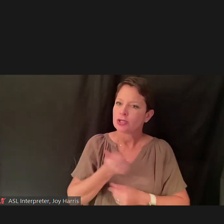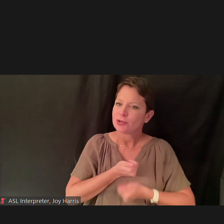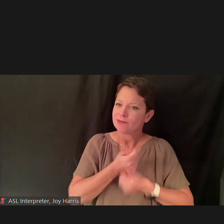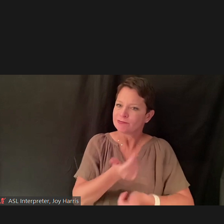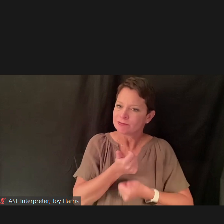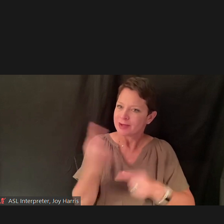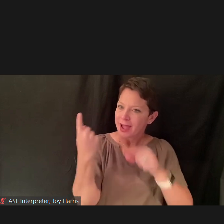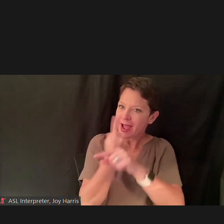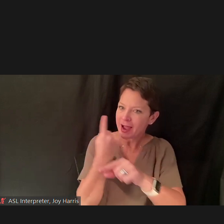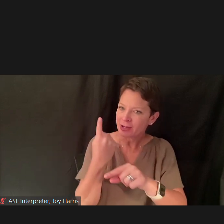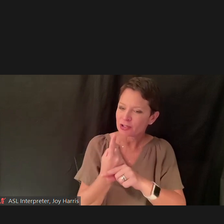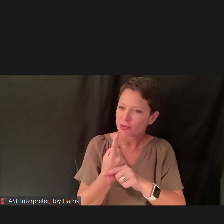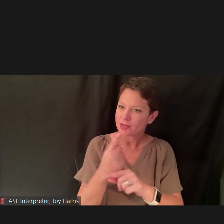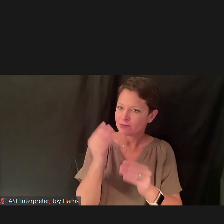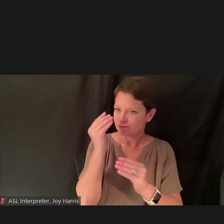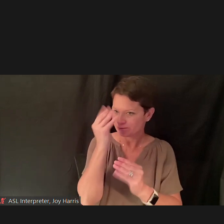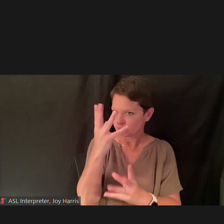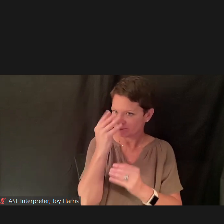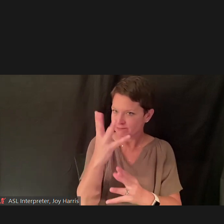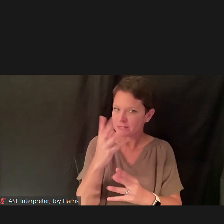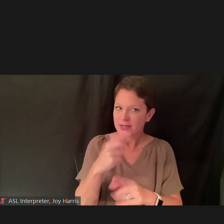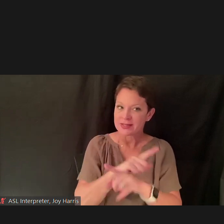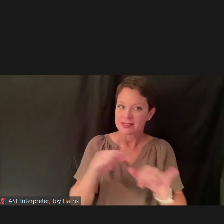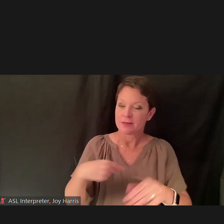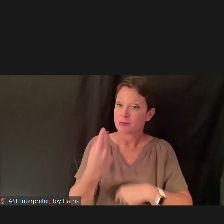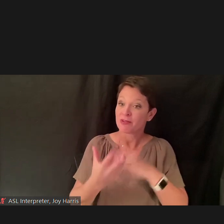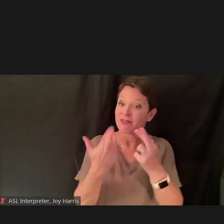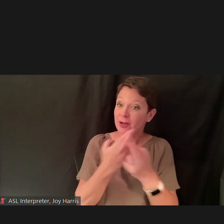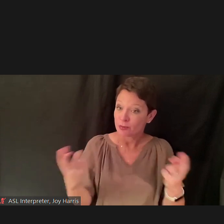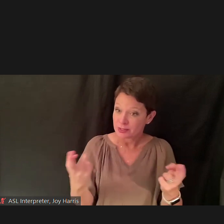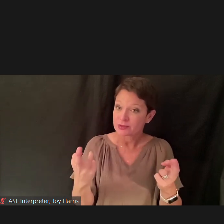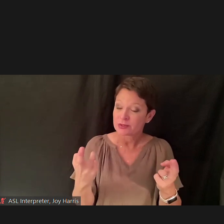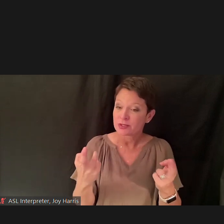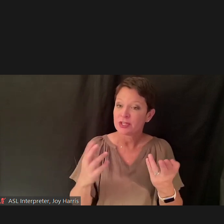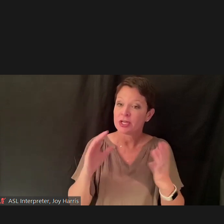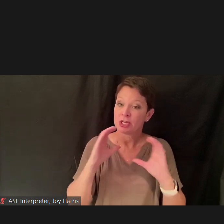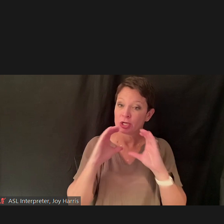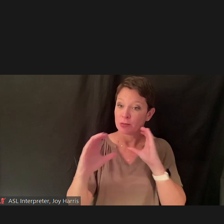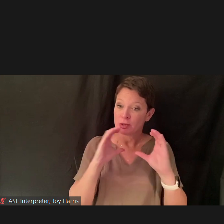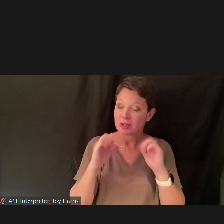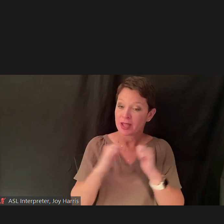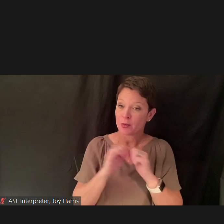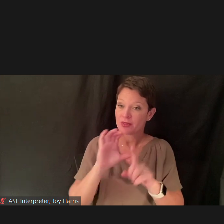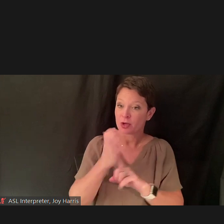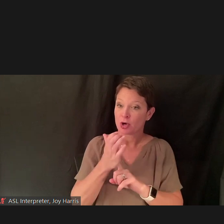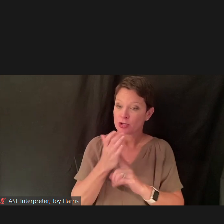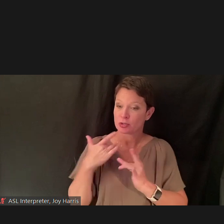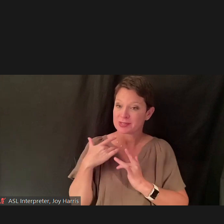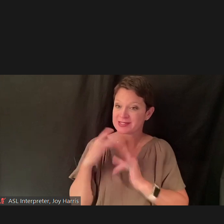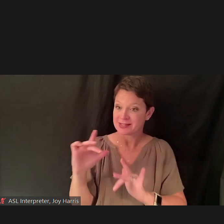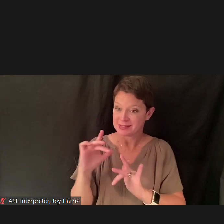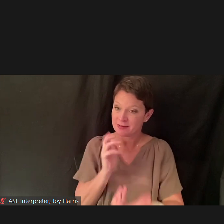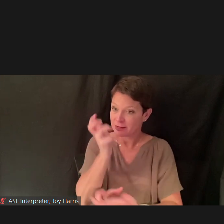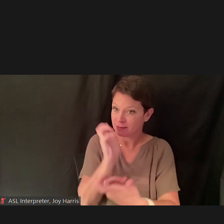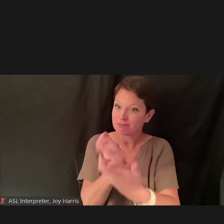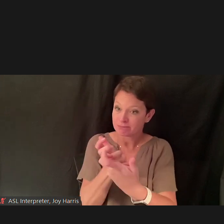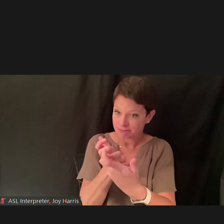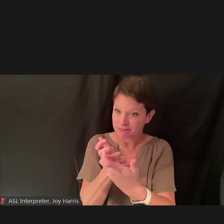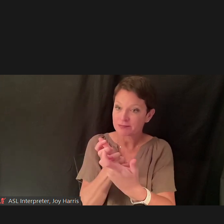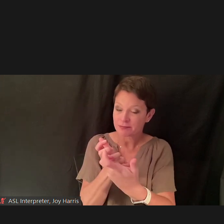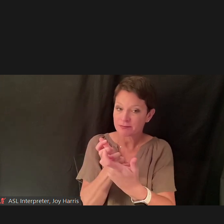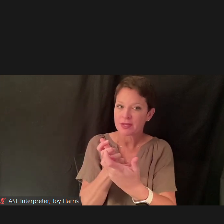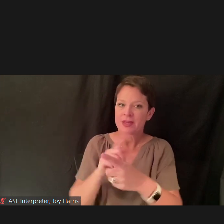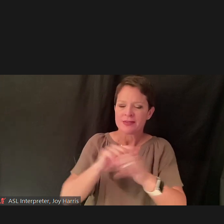importantes accurate porque information and prestan provide resources información to precisa communicate with y proporcionan recursos.